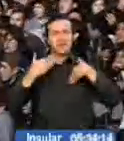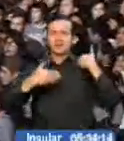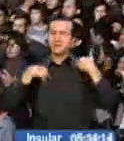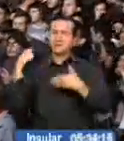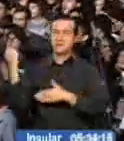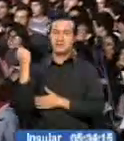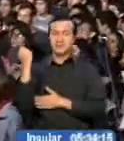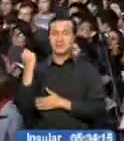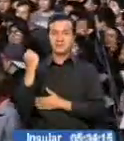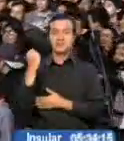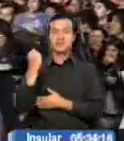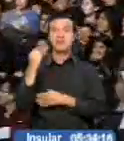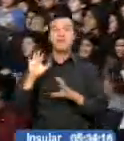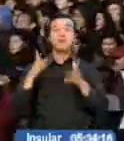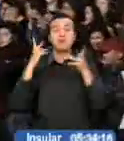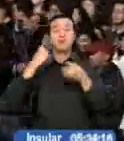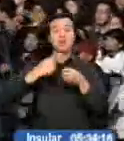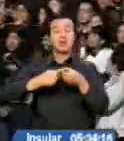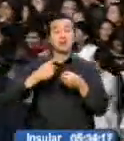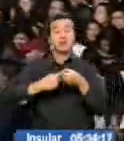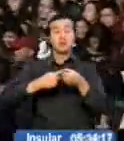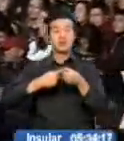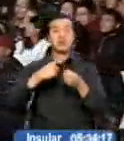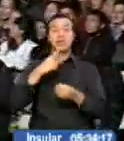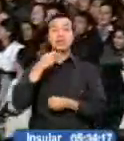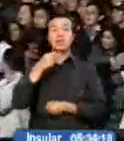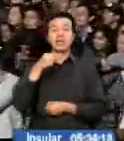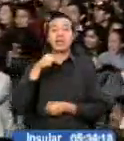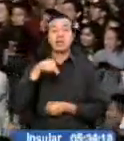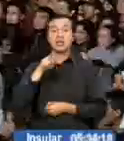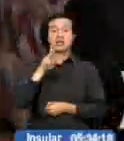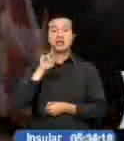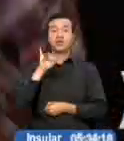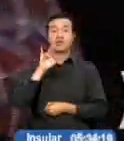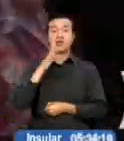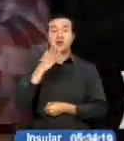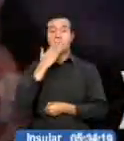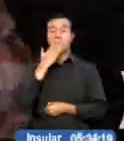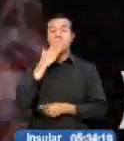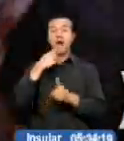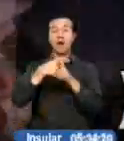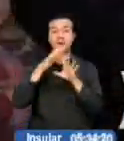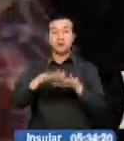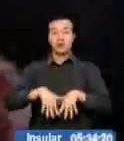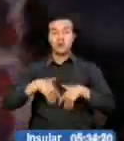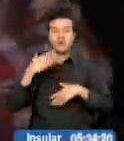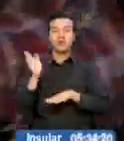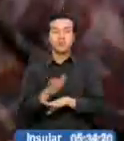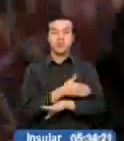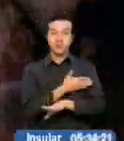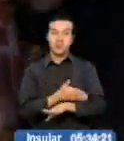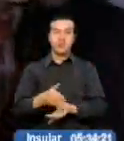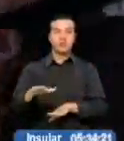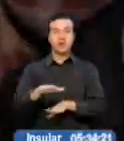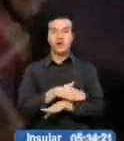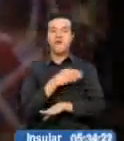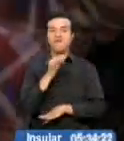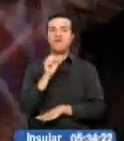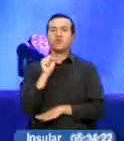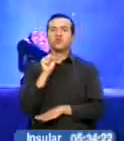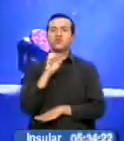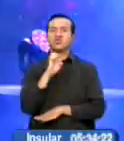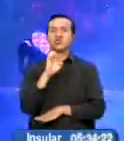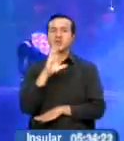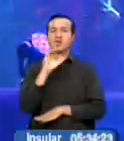El Festival Quitonía fue otro de los eventos masivos en el Parque La Carolina. La música del colombiano Fonseca puso a bailar a los